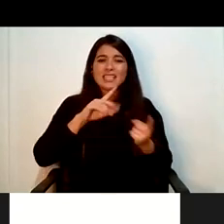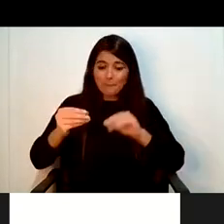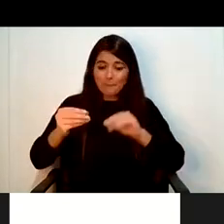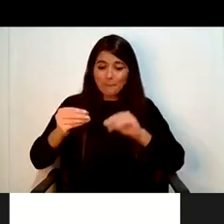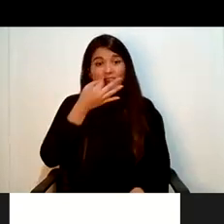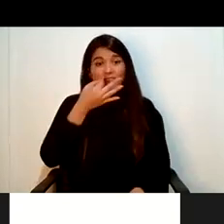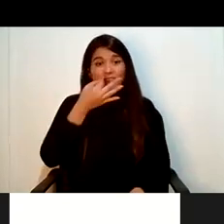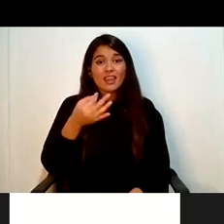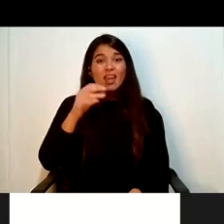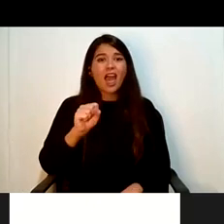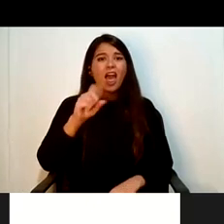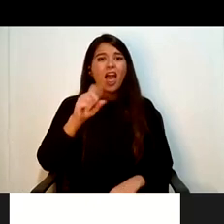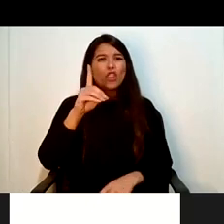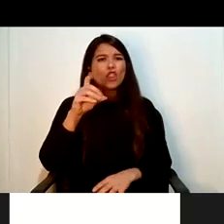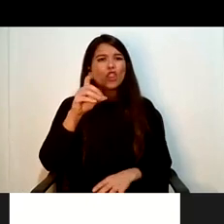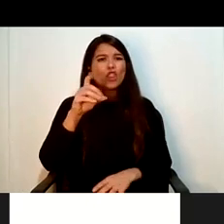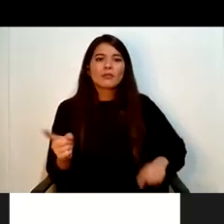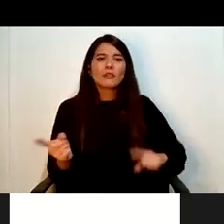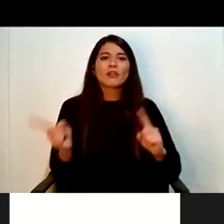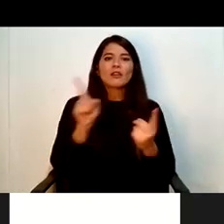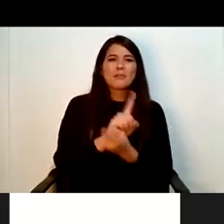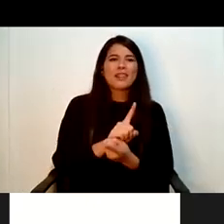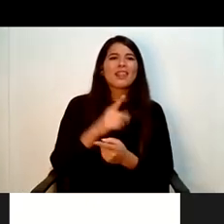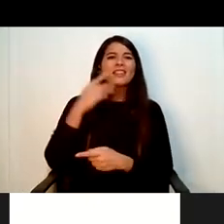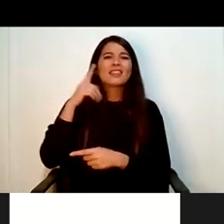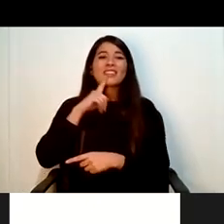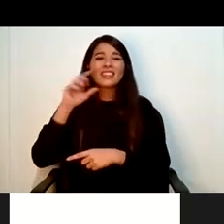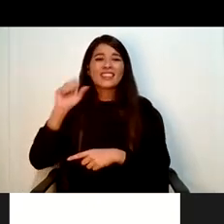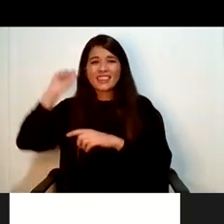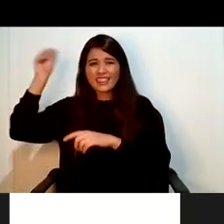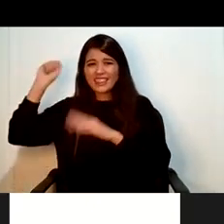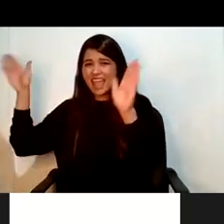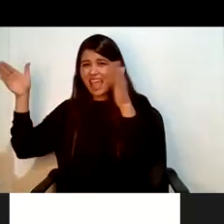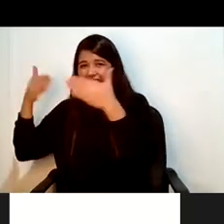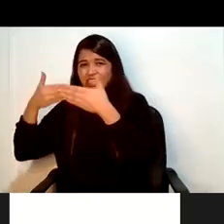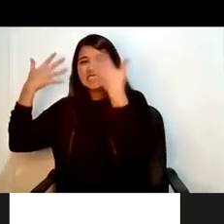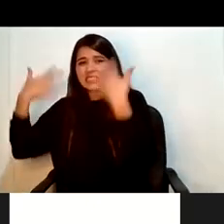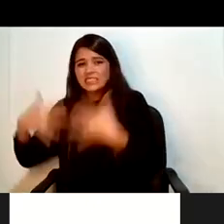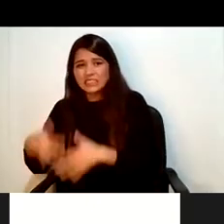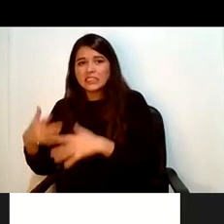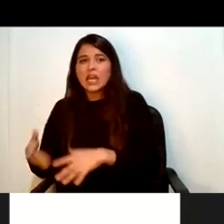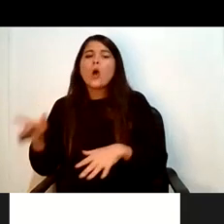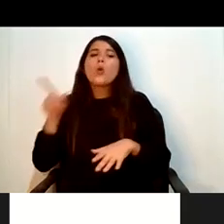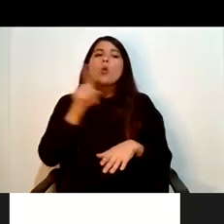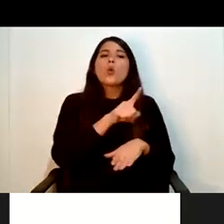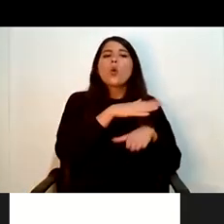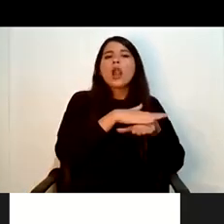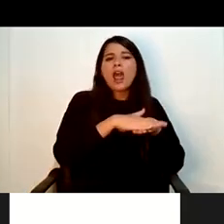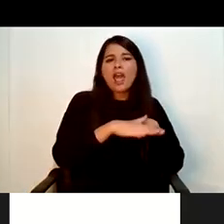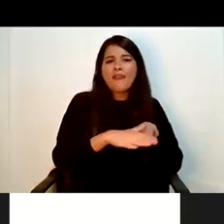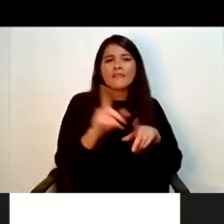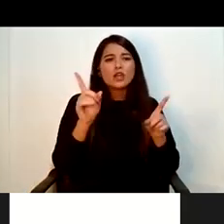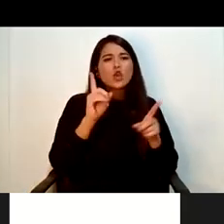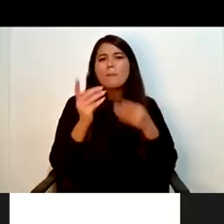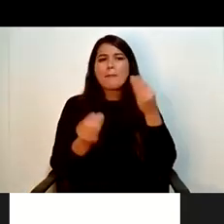hablado, o una persona pase de un TEA severo a un TEA leve. Ahora, no me ha